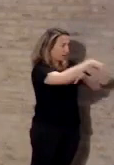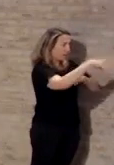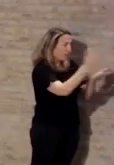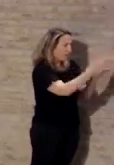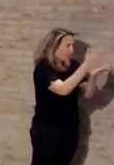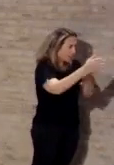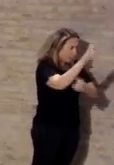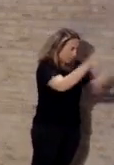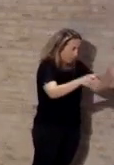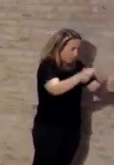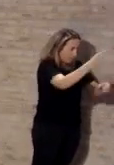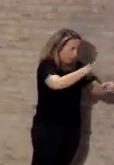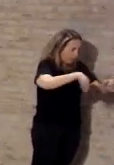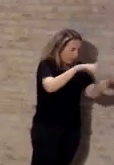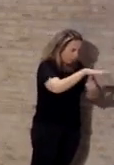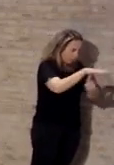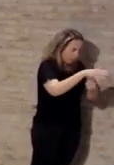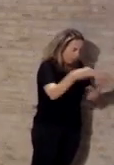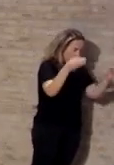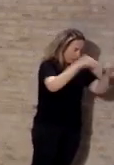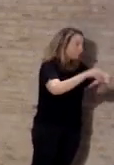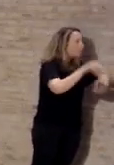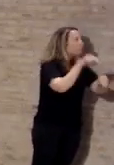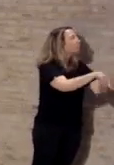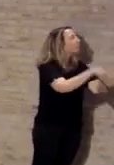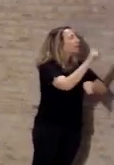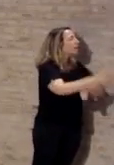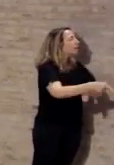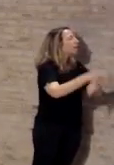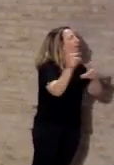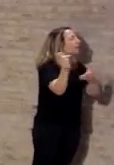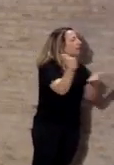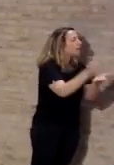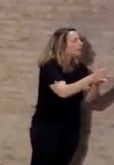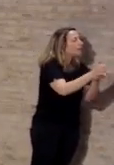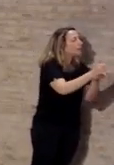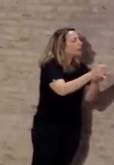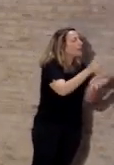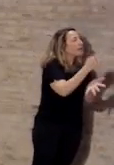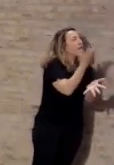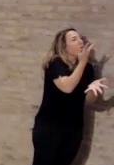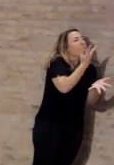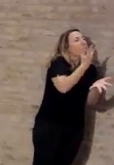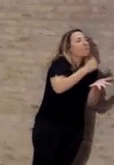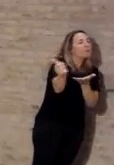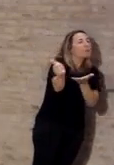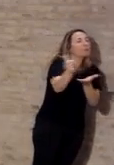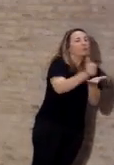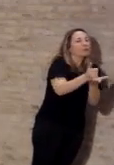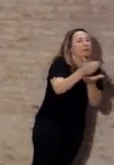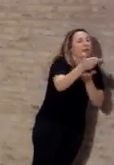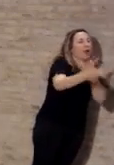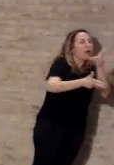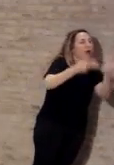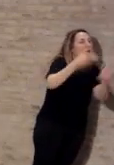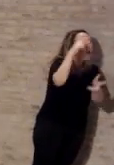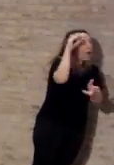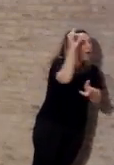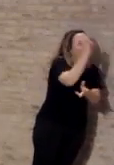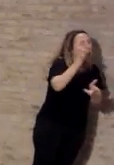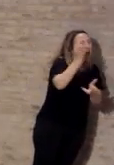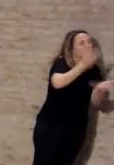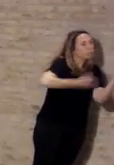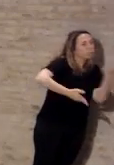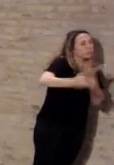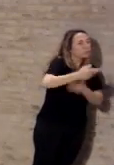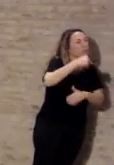de derechos humanos y género también me gustaría que a lo mejor pueda agregar algunas palabras que